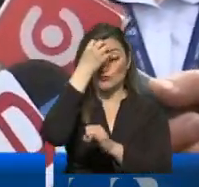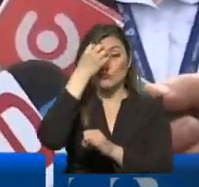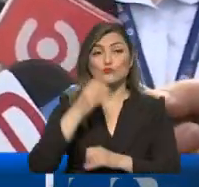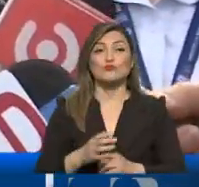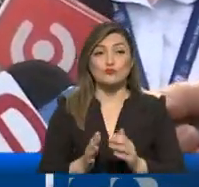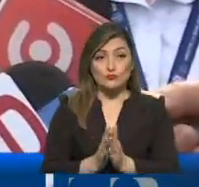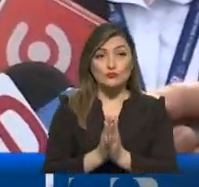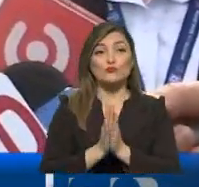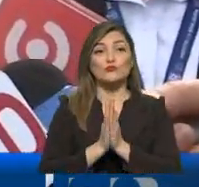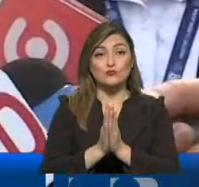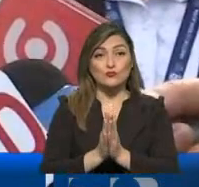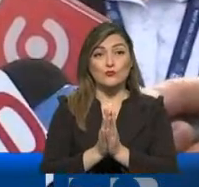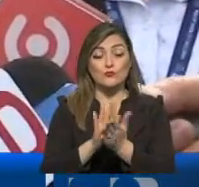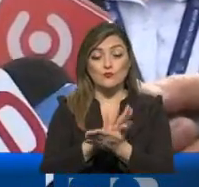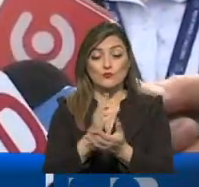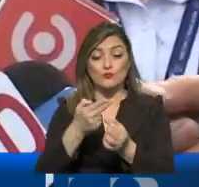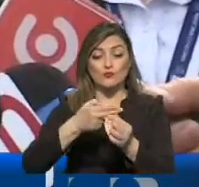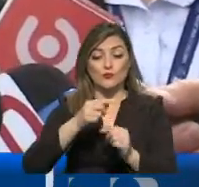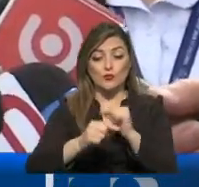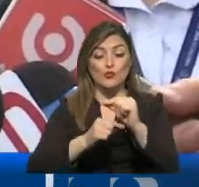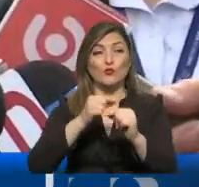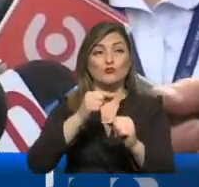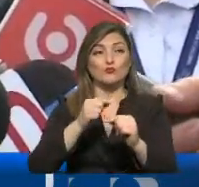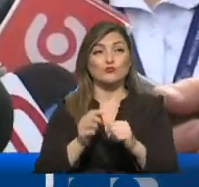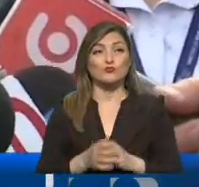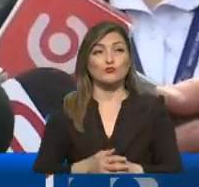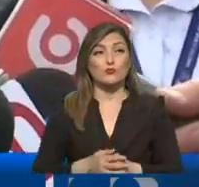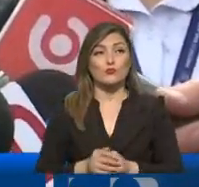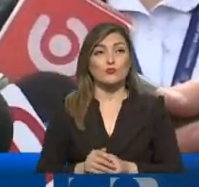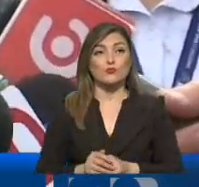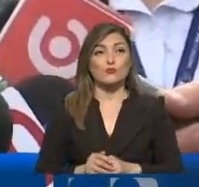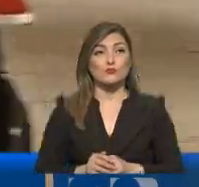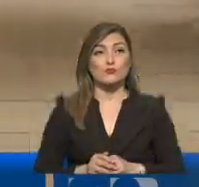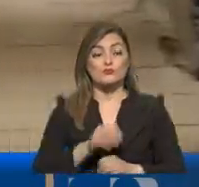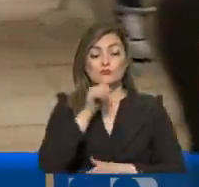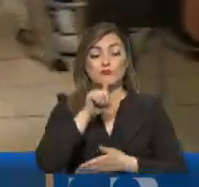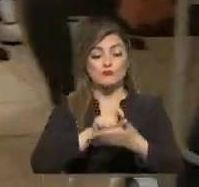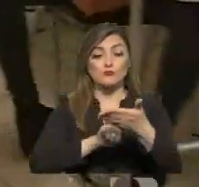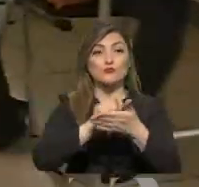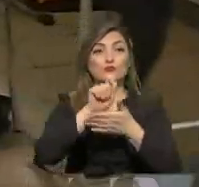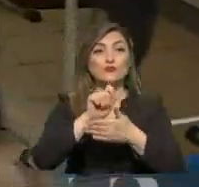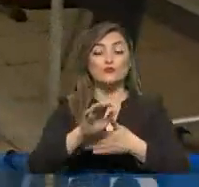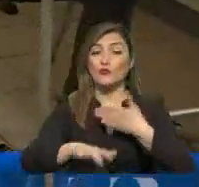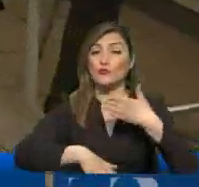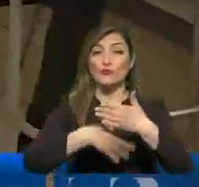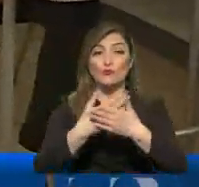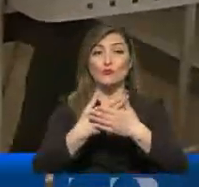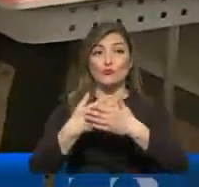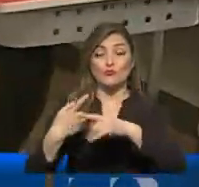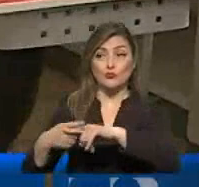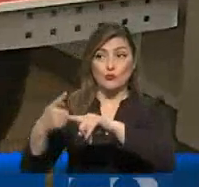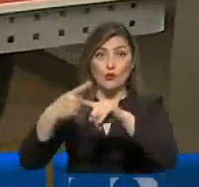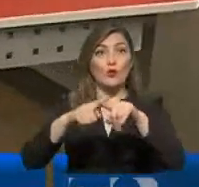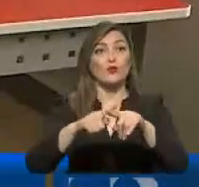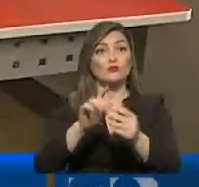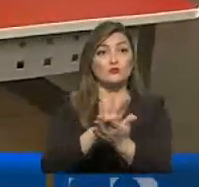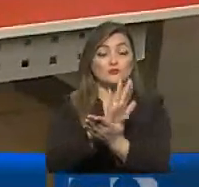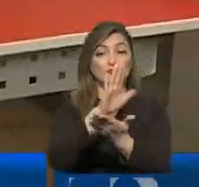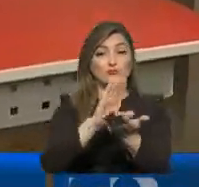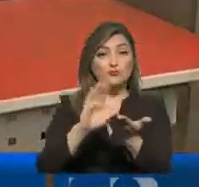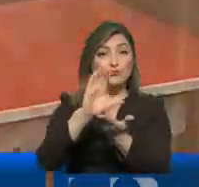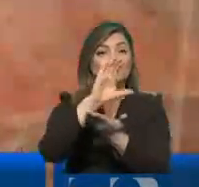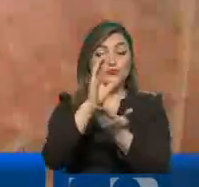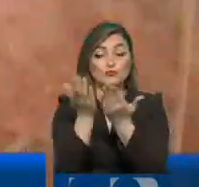que solicitaron el retorno paulatino y controlado y que su pedido todavía no ha sido aprobado. Y si bien todos los establecimientos autorizados cuentan